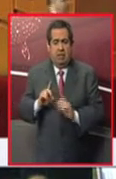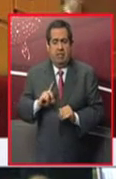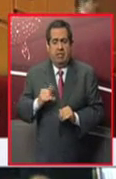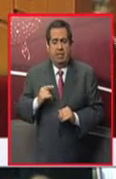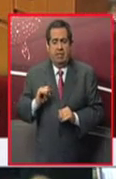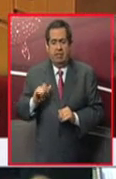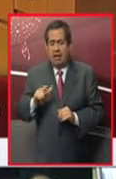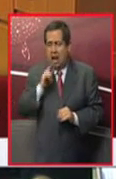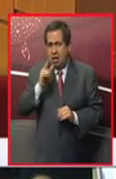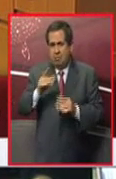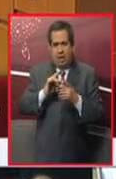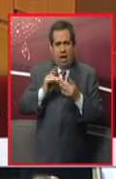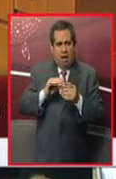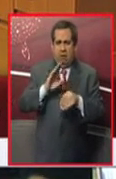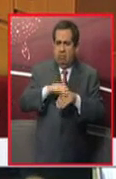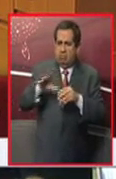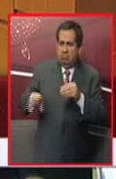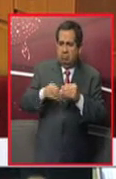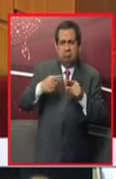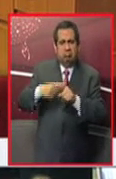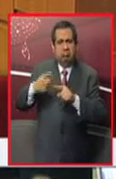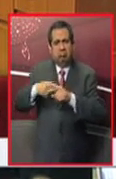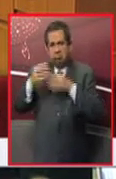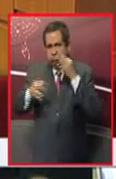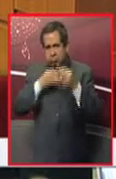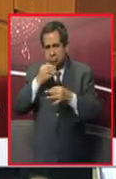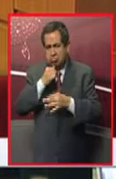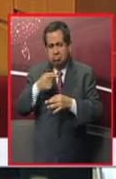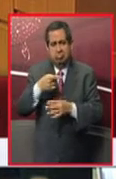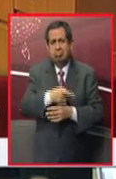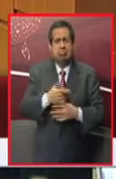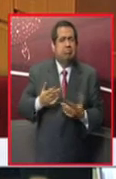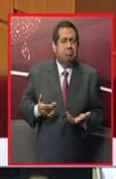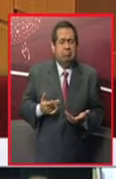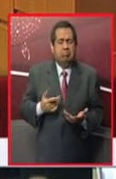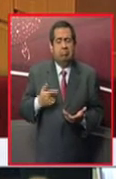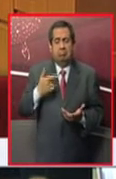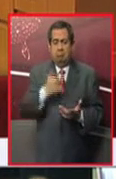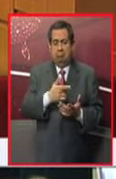las estaciones complementarias de radiodifusión comercial, cuya